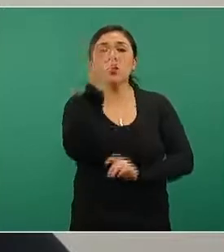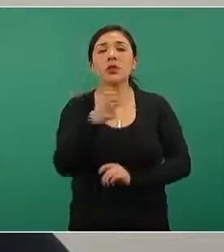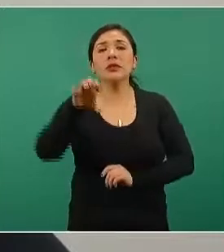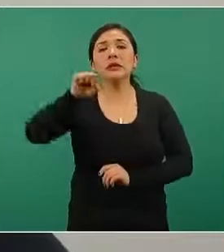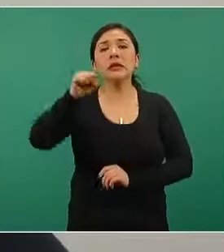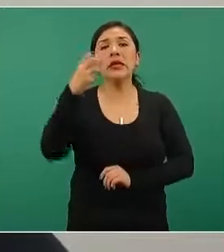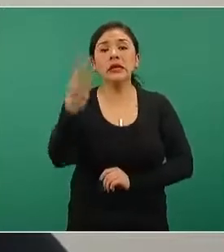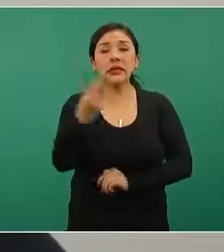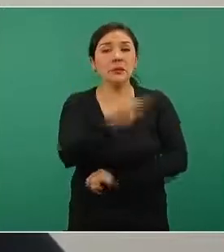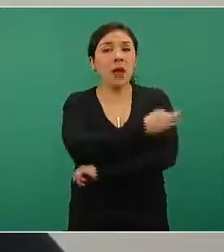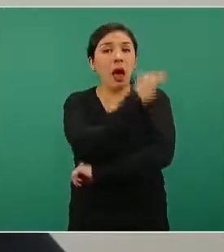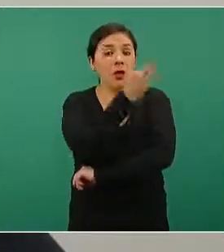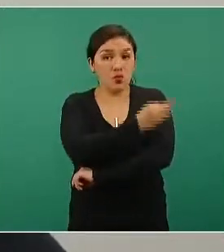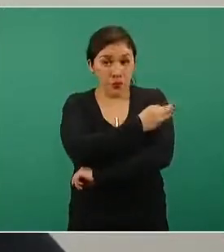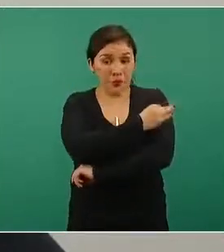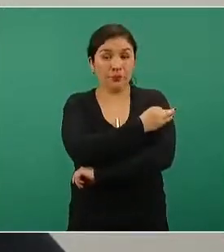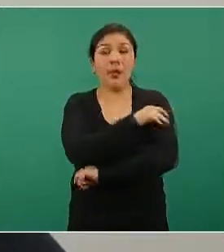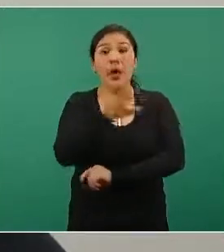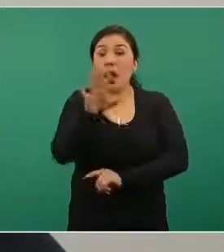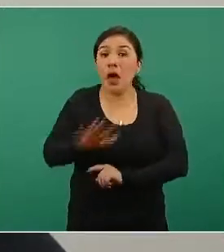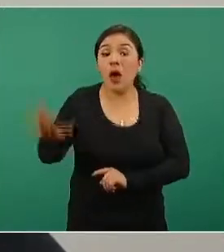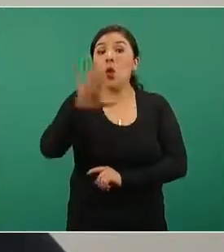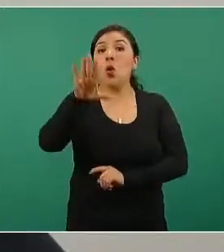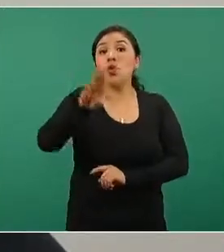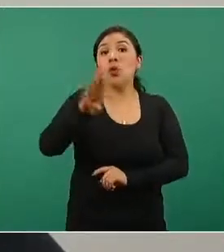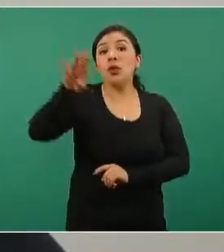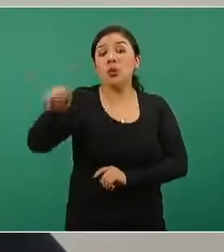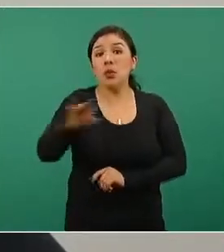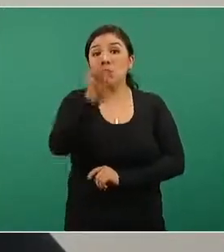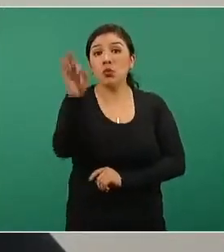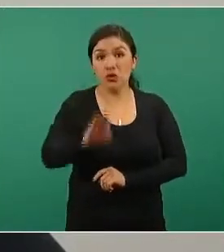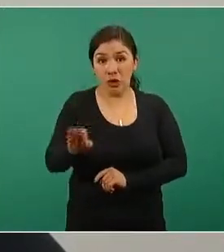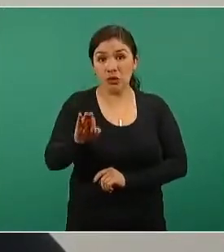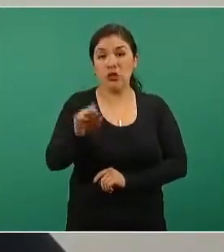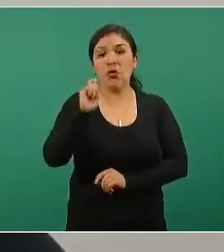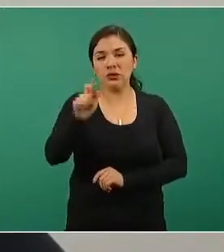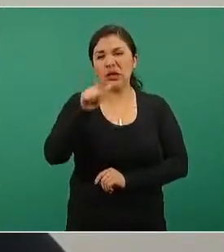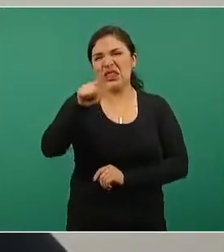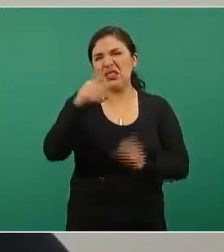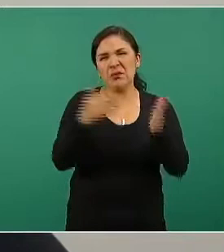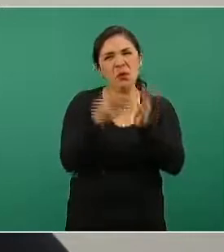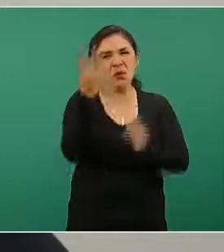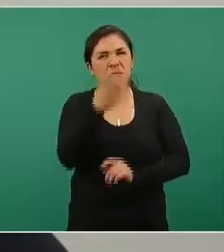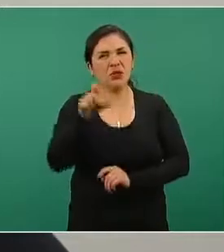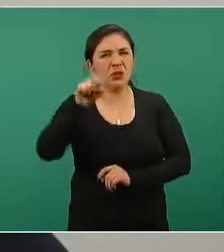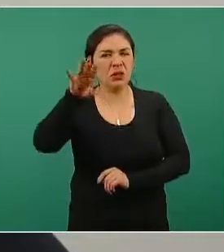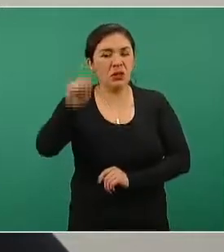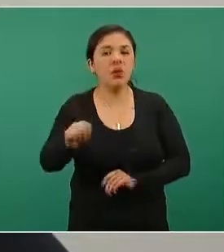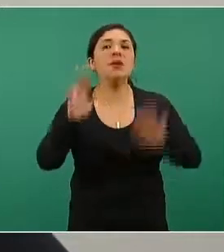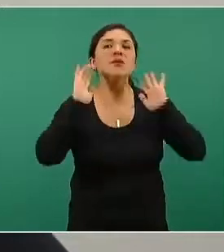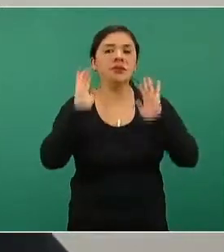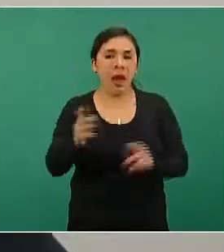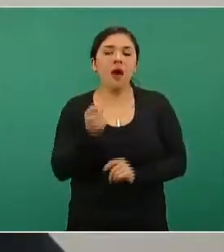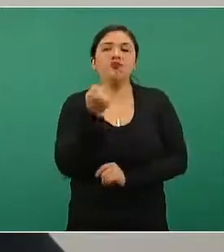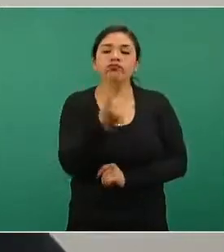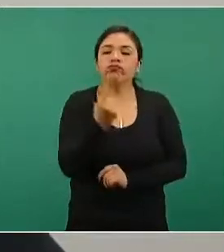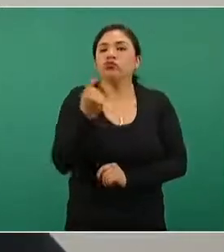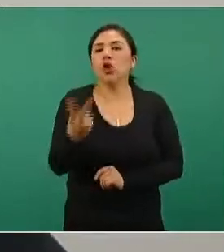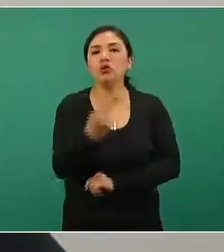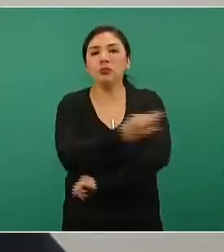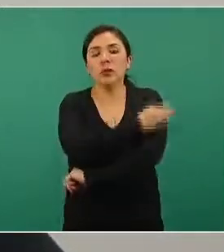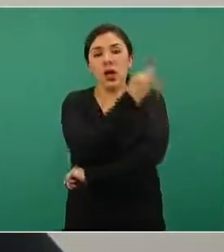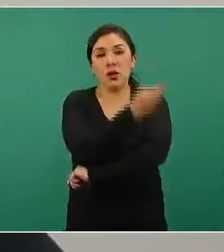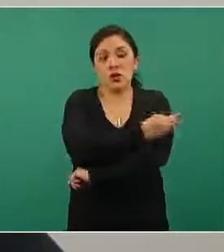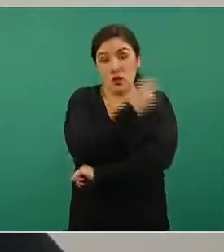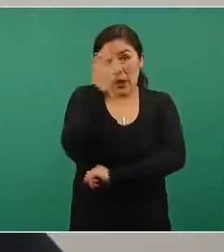17.463 dosis, y el 99% de ellos, 17.429, también ya recibieron su segunda dosis y por lo